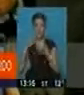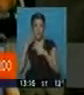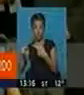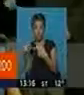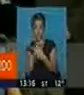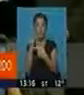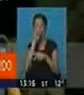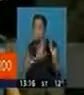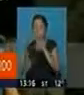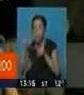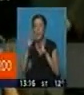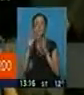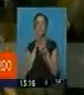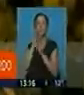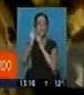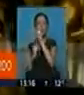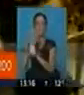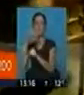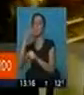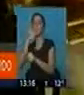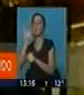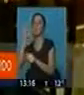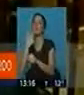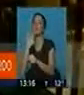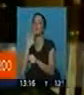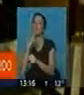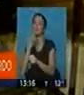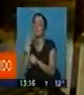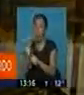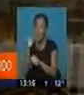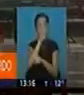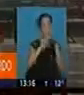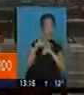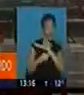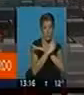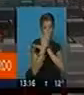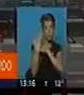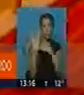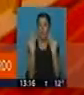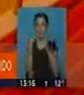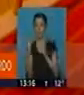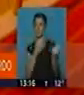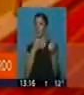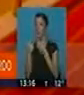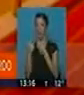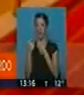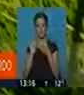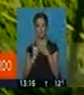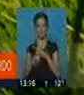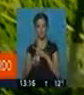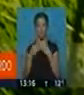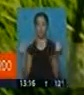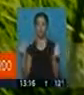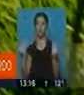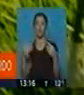de la burguesía industrial paulista: convertir al Mercosur en una mera zona de libre comercio, eliminando el estatus de unión